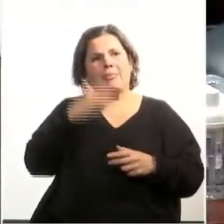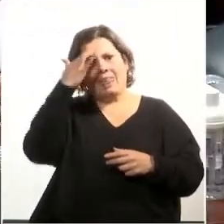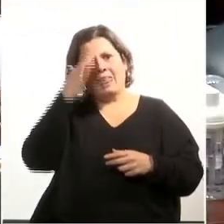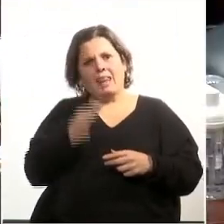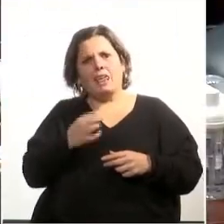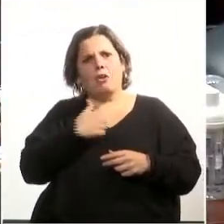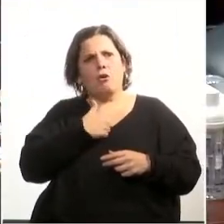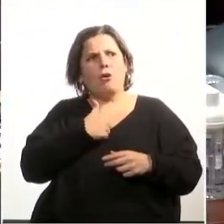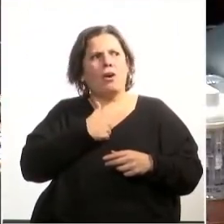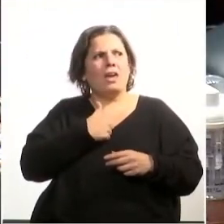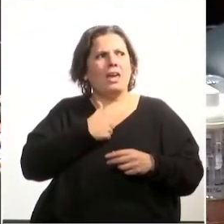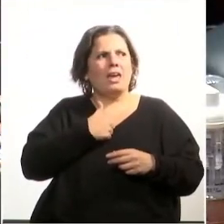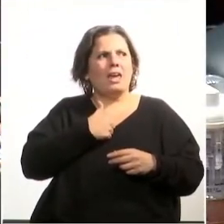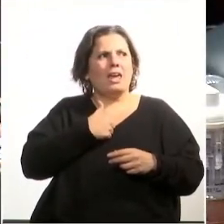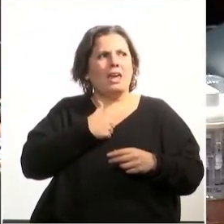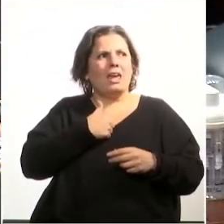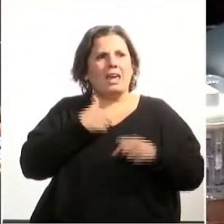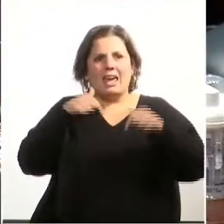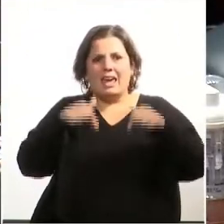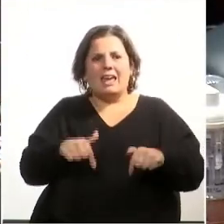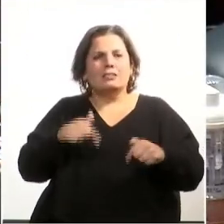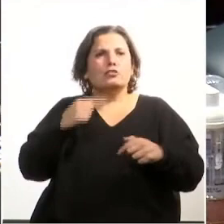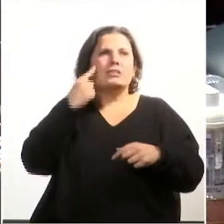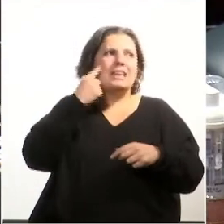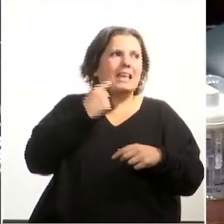Yo creo que estos